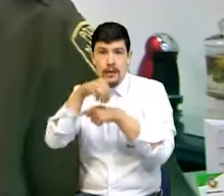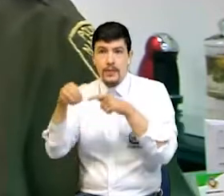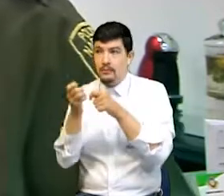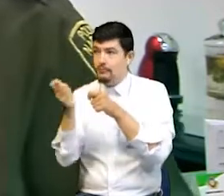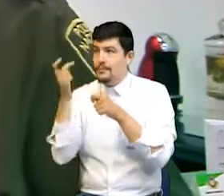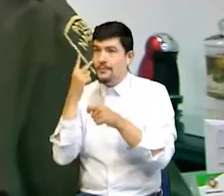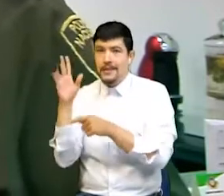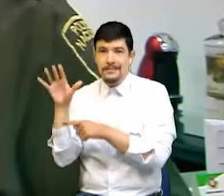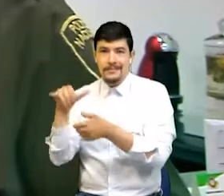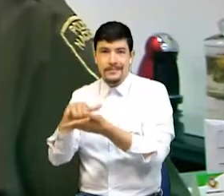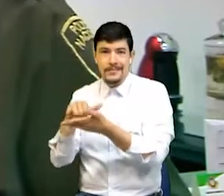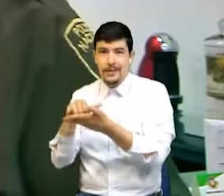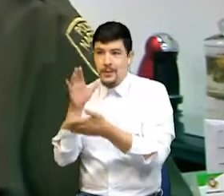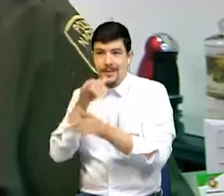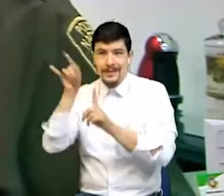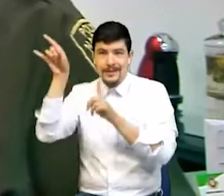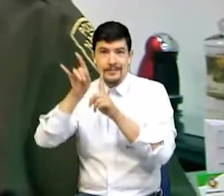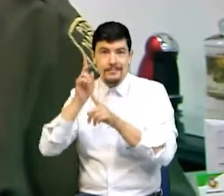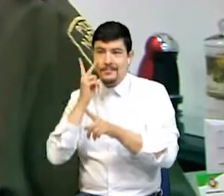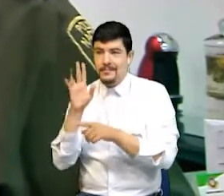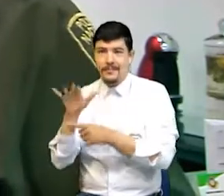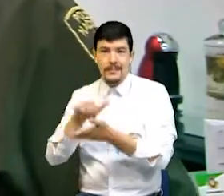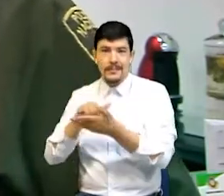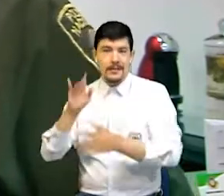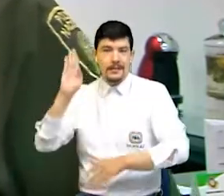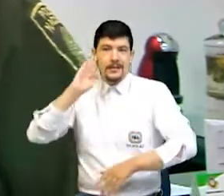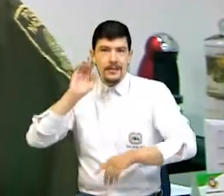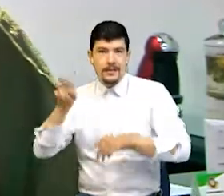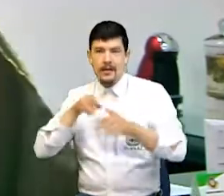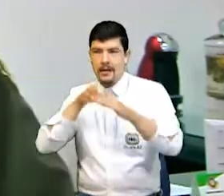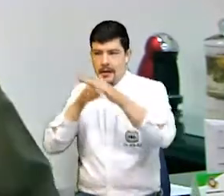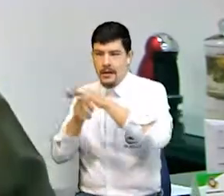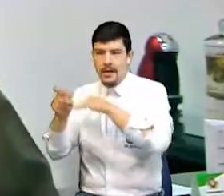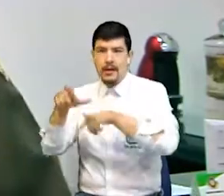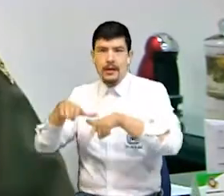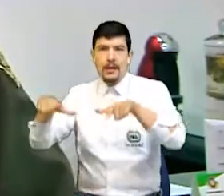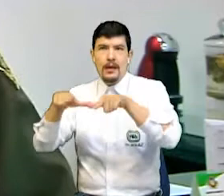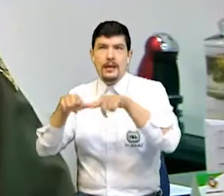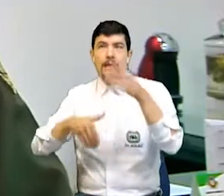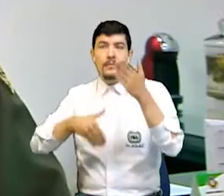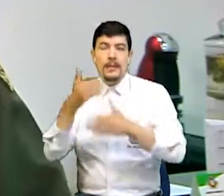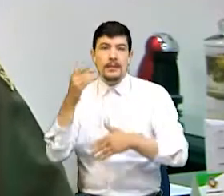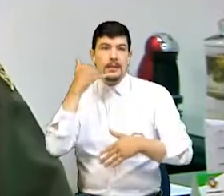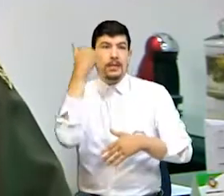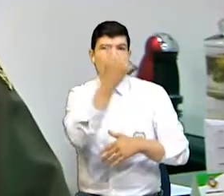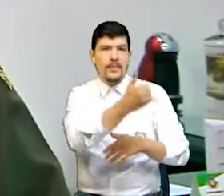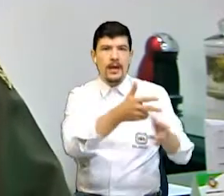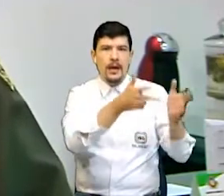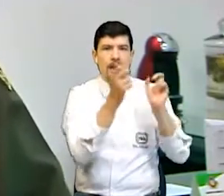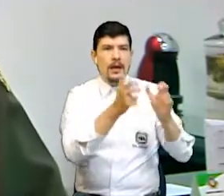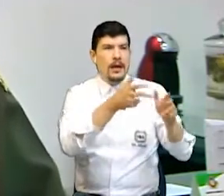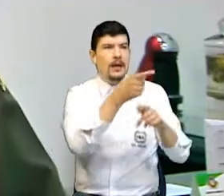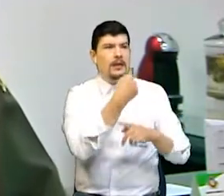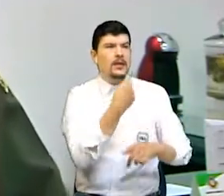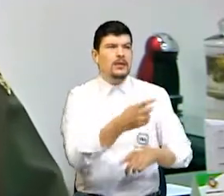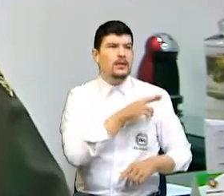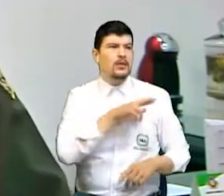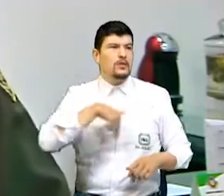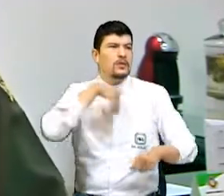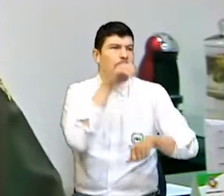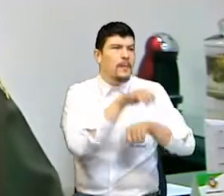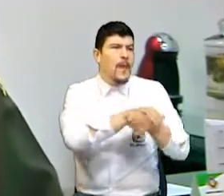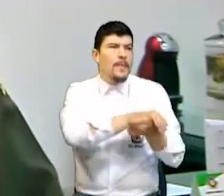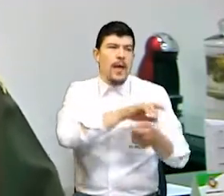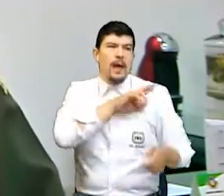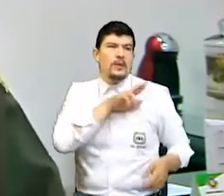que no hay entra el celular lo hacen llegar allí y empiezan a extorsionar al dueño manifestándole que lo tienen alineado